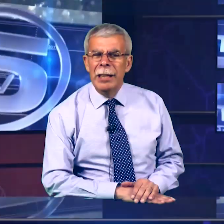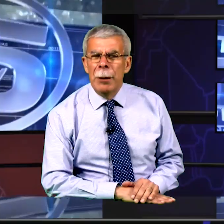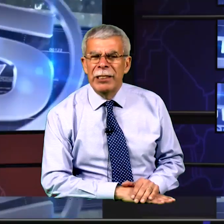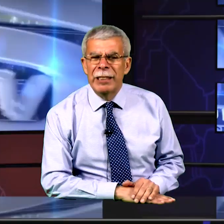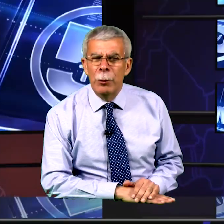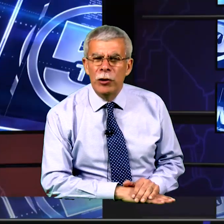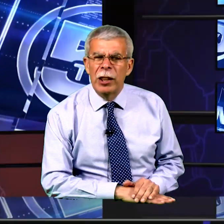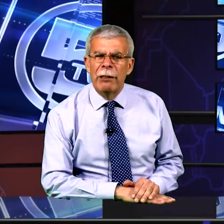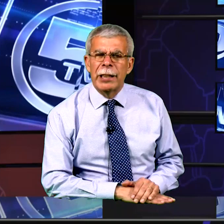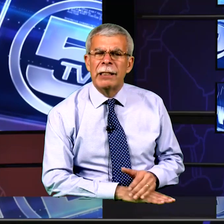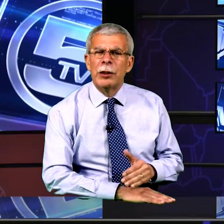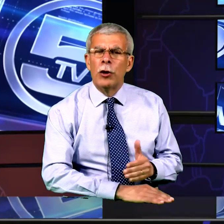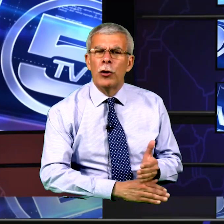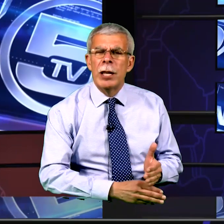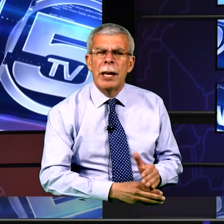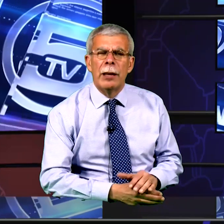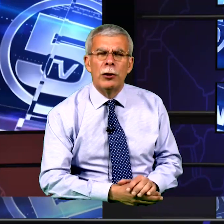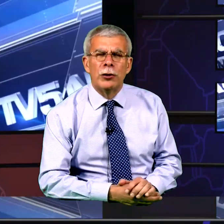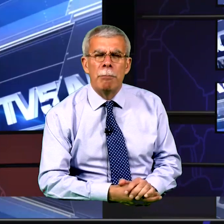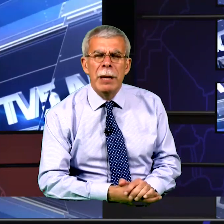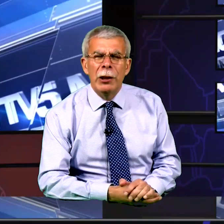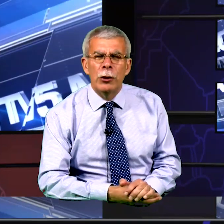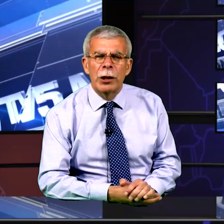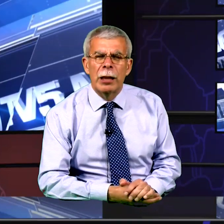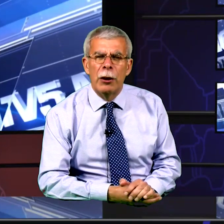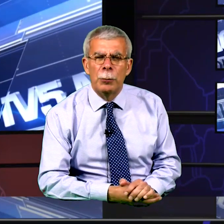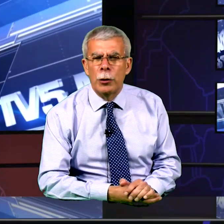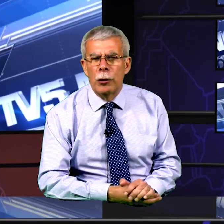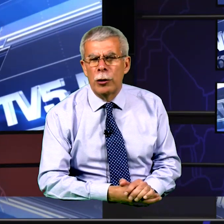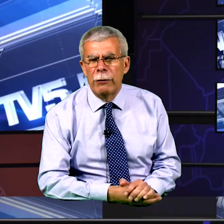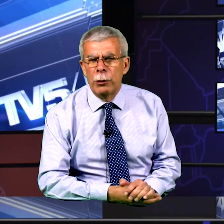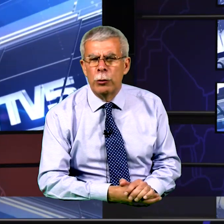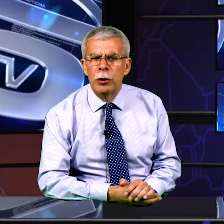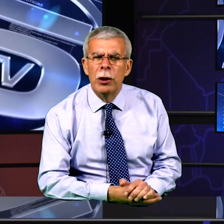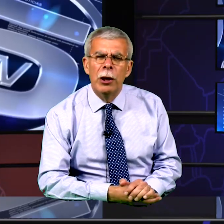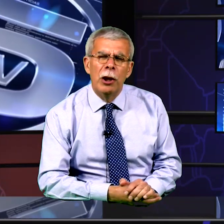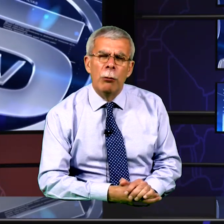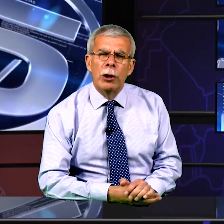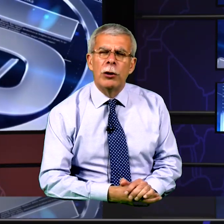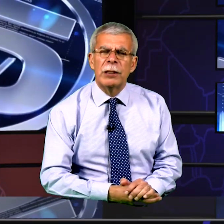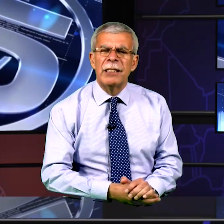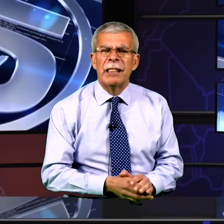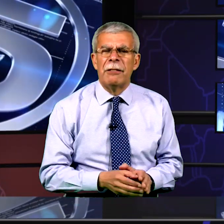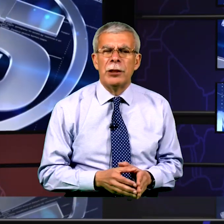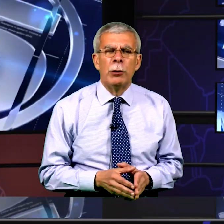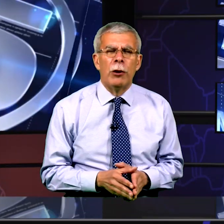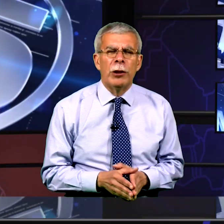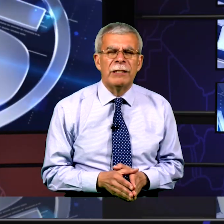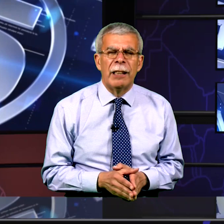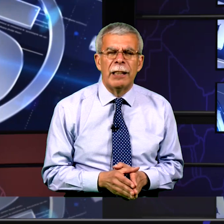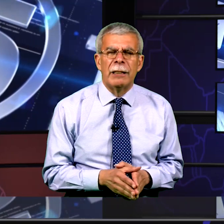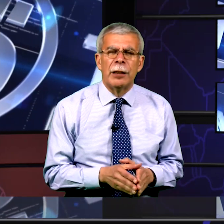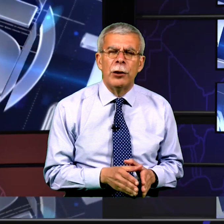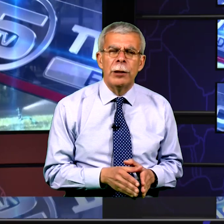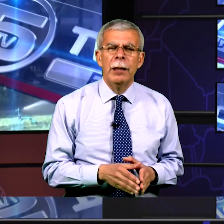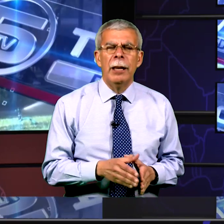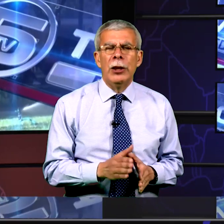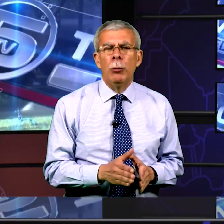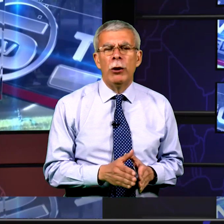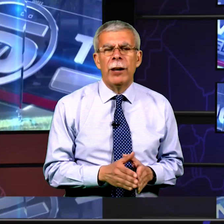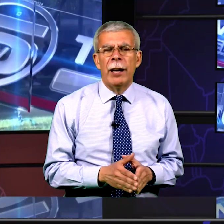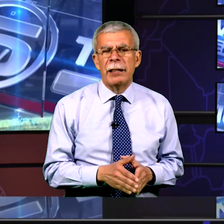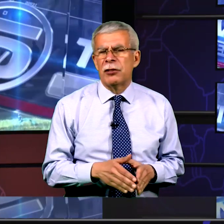en que ya pasamos la barrera psicológica de los mil contagiados por coronavirus como el corte es a las 21 horas del día anterior